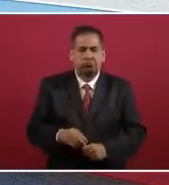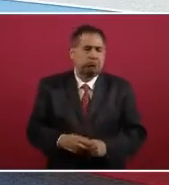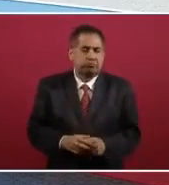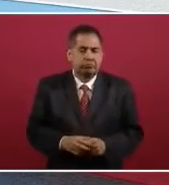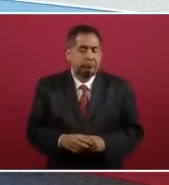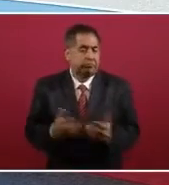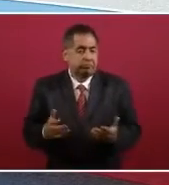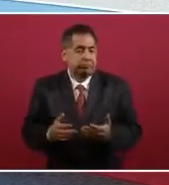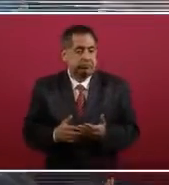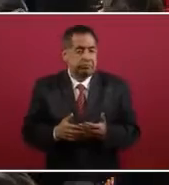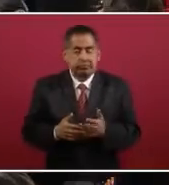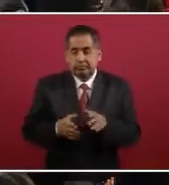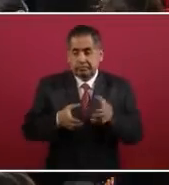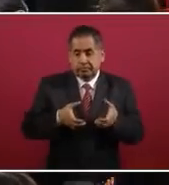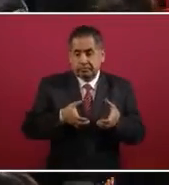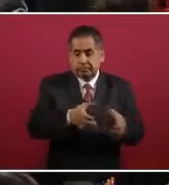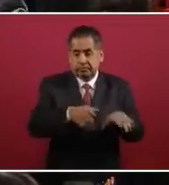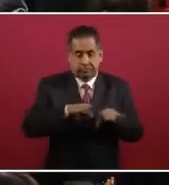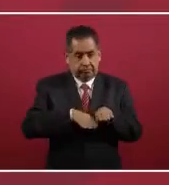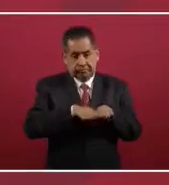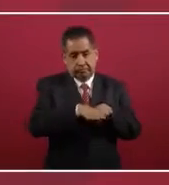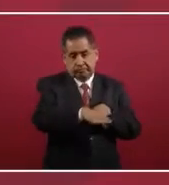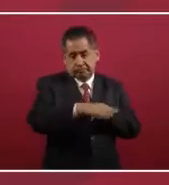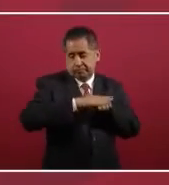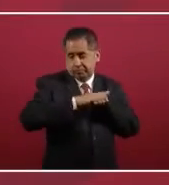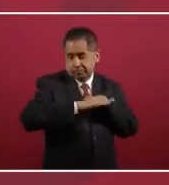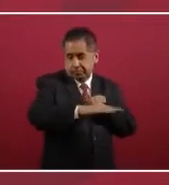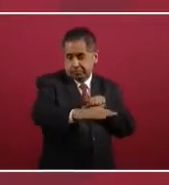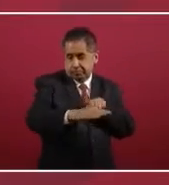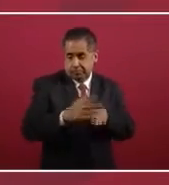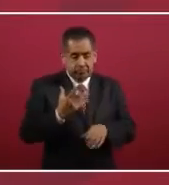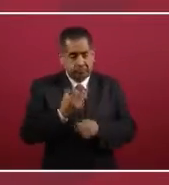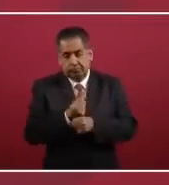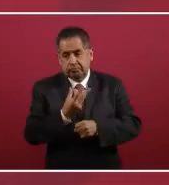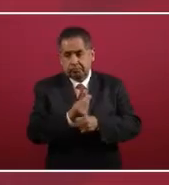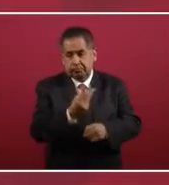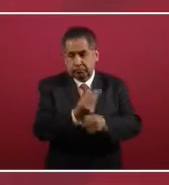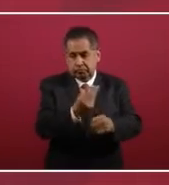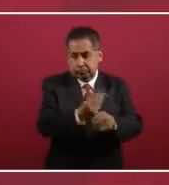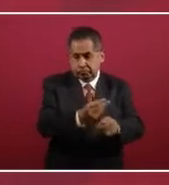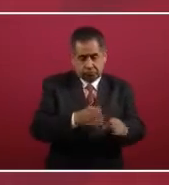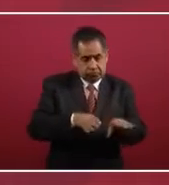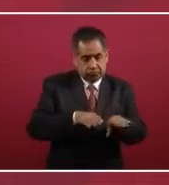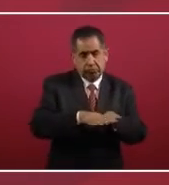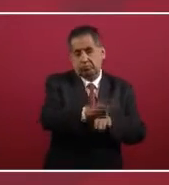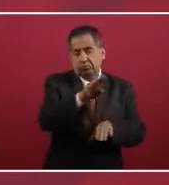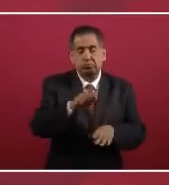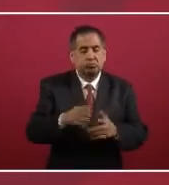Son caminos que se están construyendo con